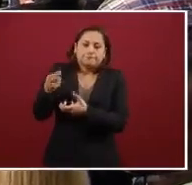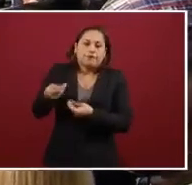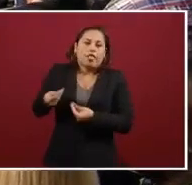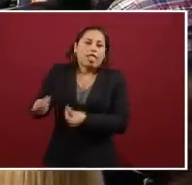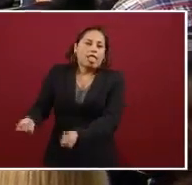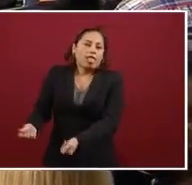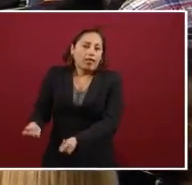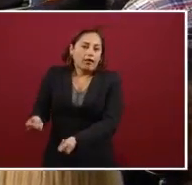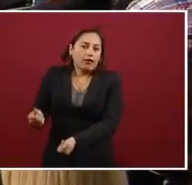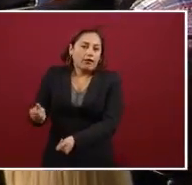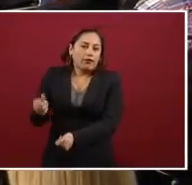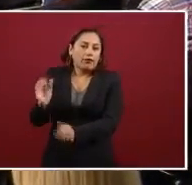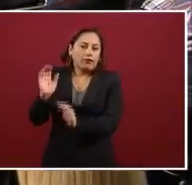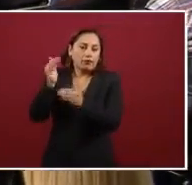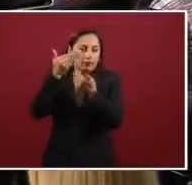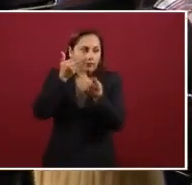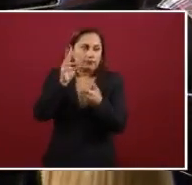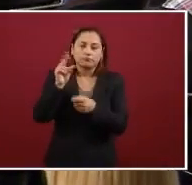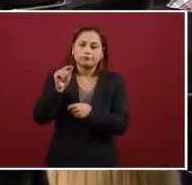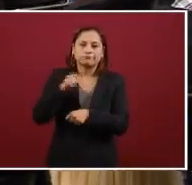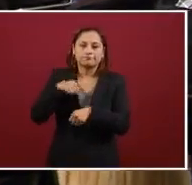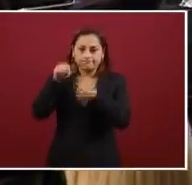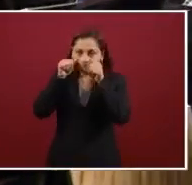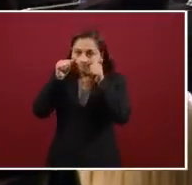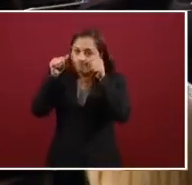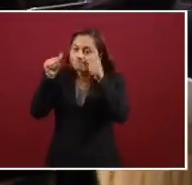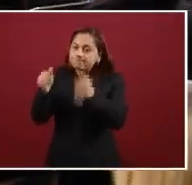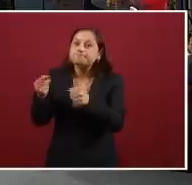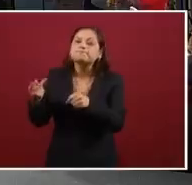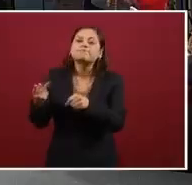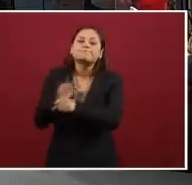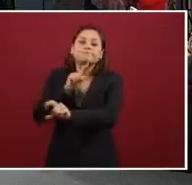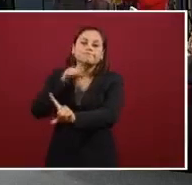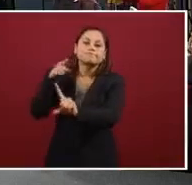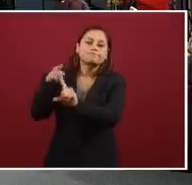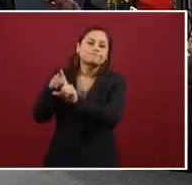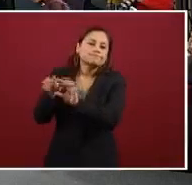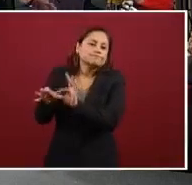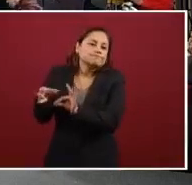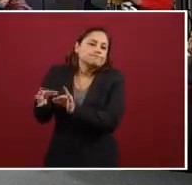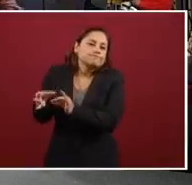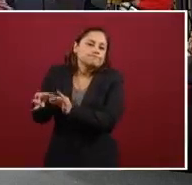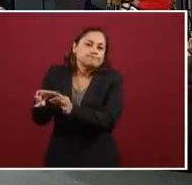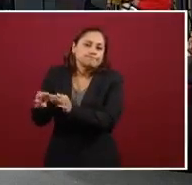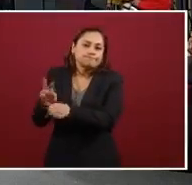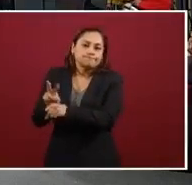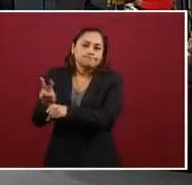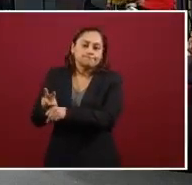diseñados o propuestos o asignados. Bueno, última pregunta, por favor.